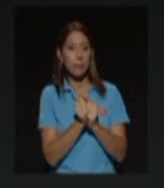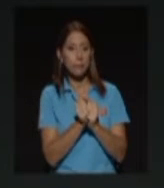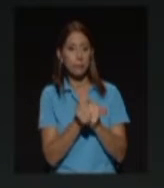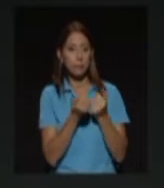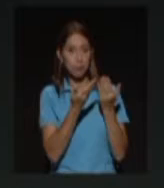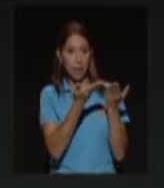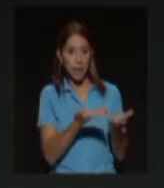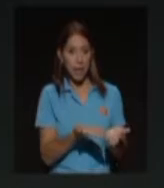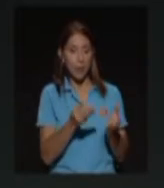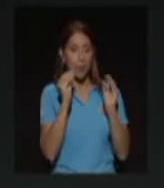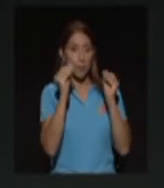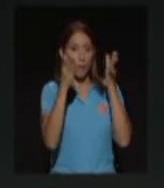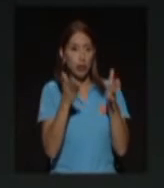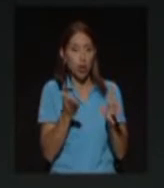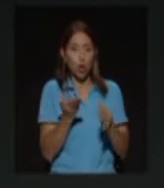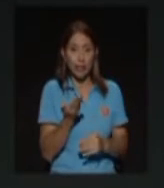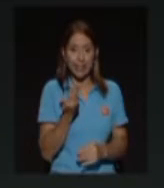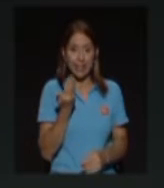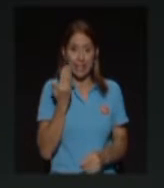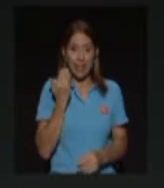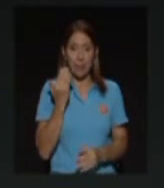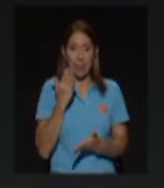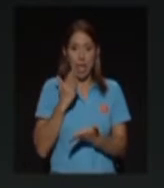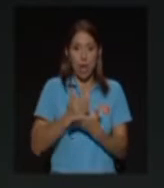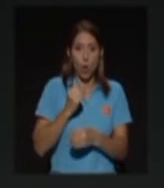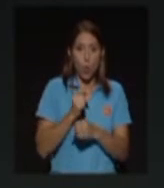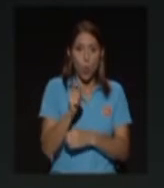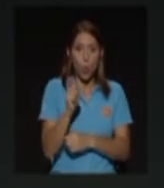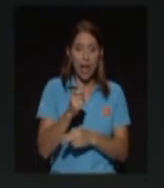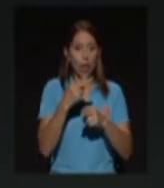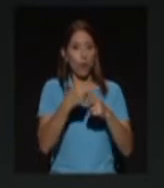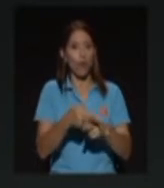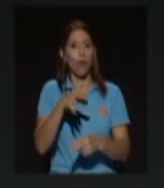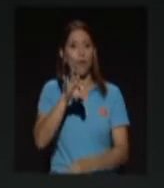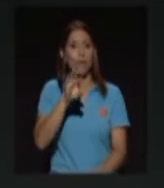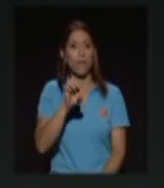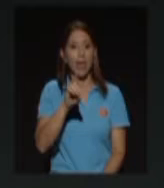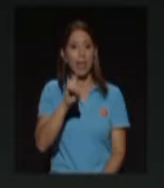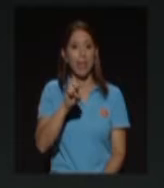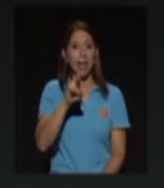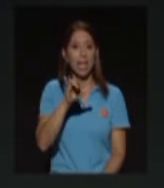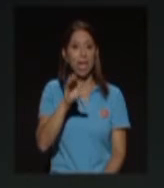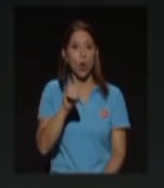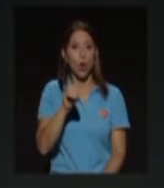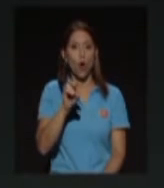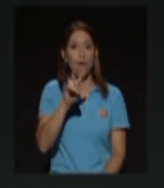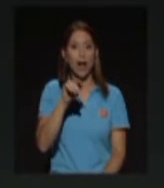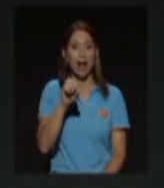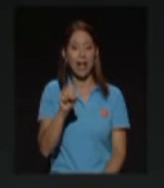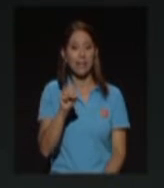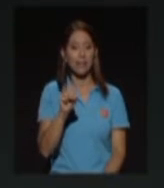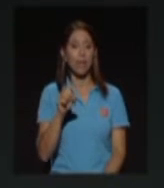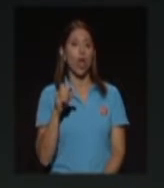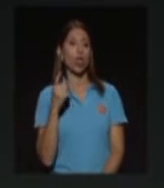el profesor recientemente jubilado, don Federico Vargas, el doctor Vargas por la